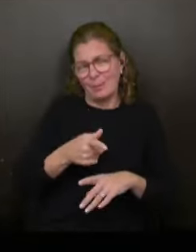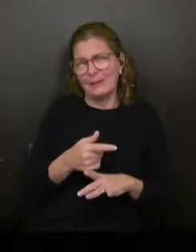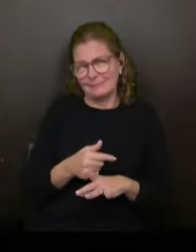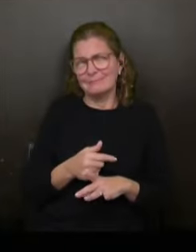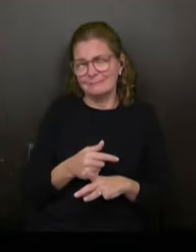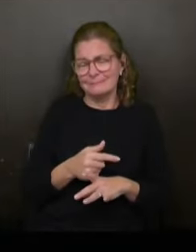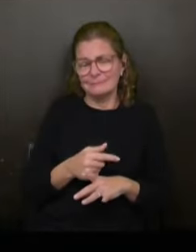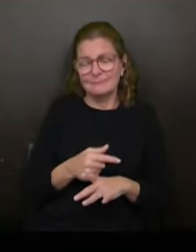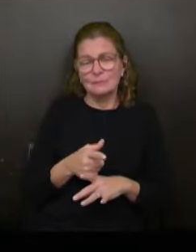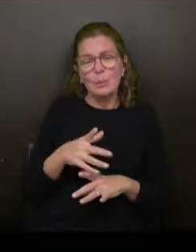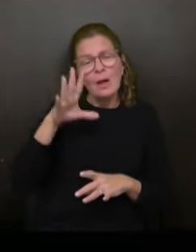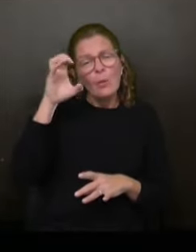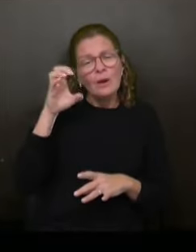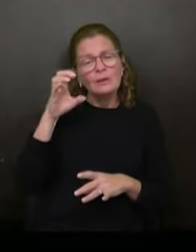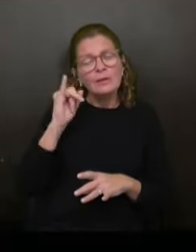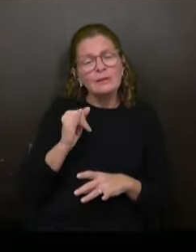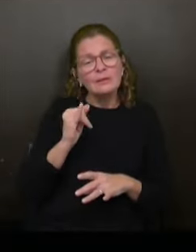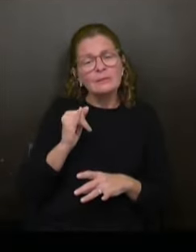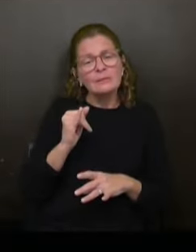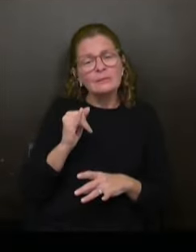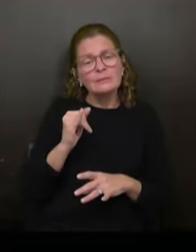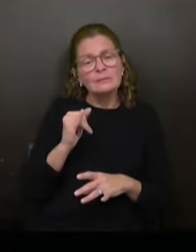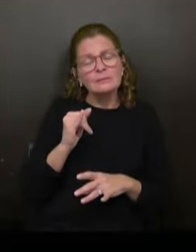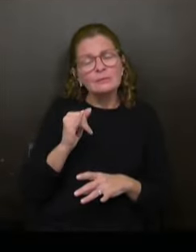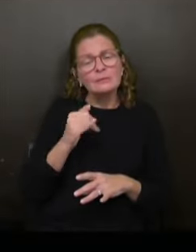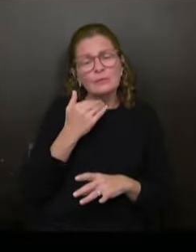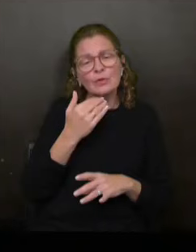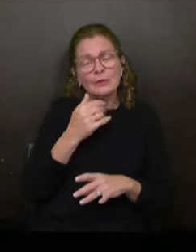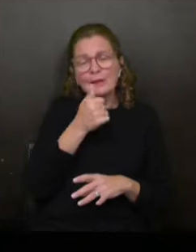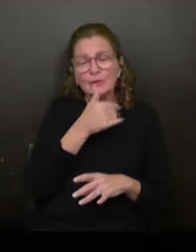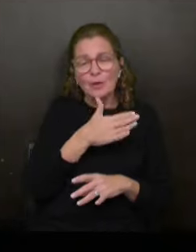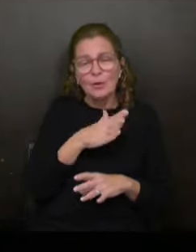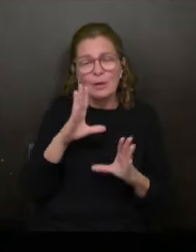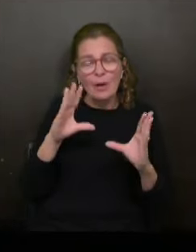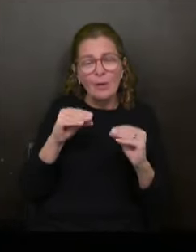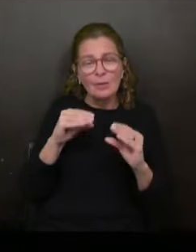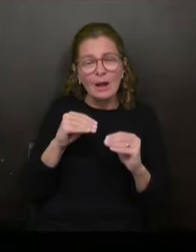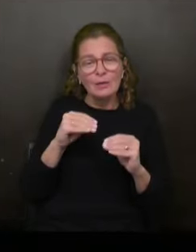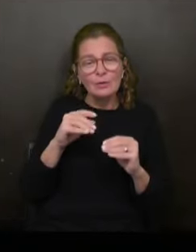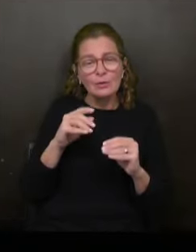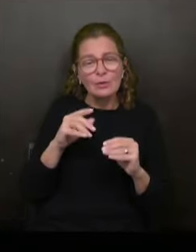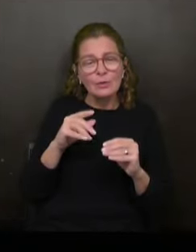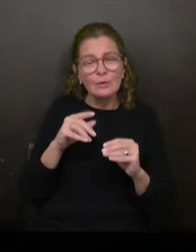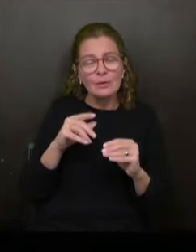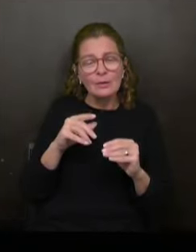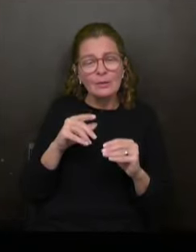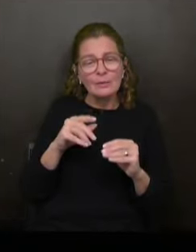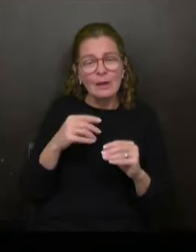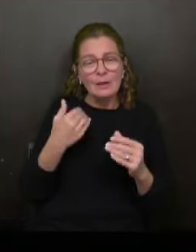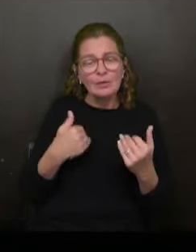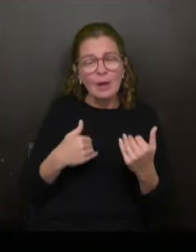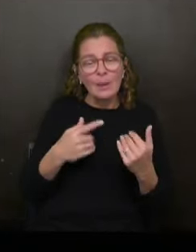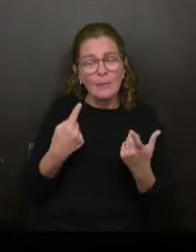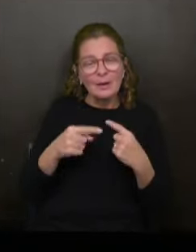recuerdo es que tenían... Me acuerdo que, no sé si de historias o de hablando con el Cebolla o algo, que iban a tocar, pero